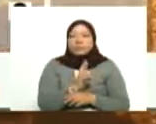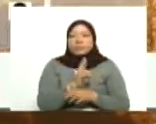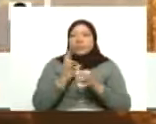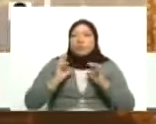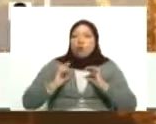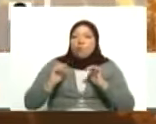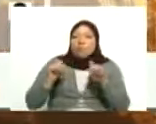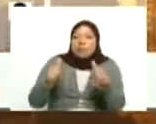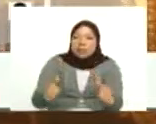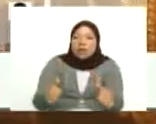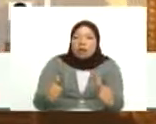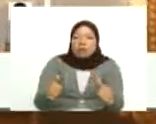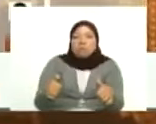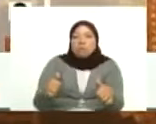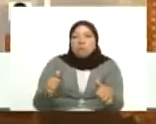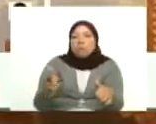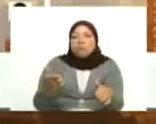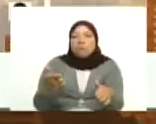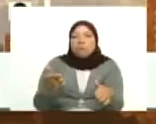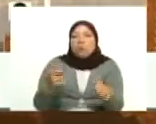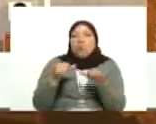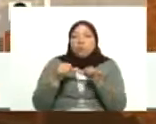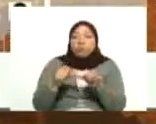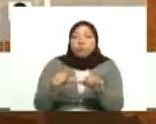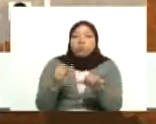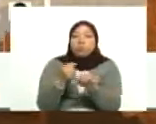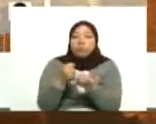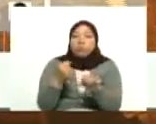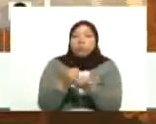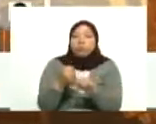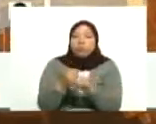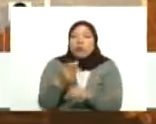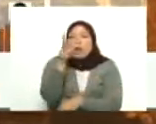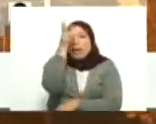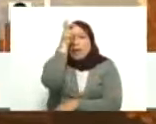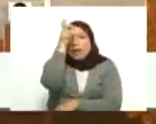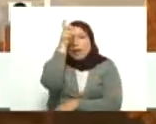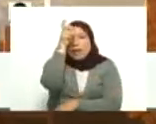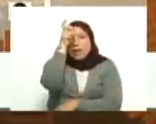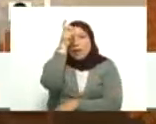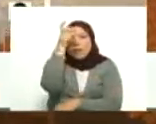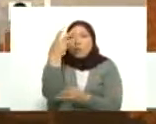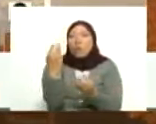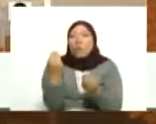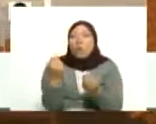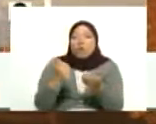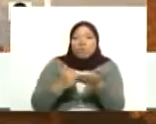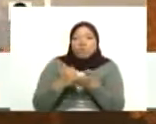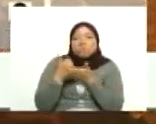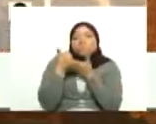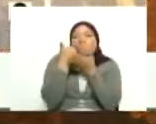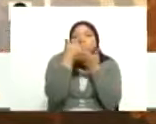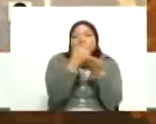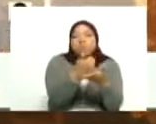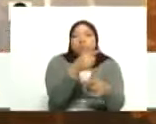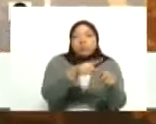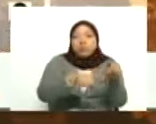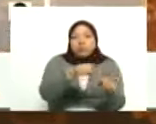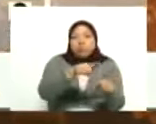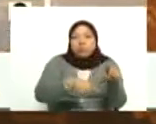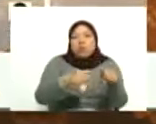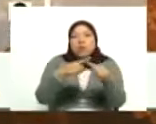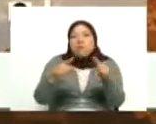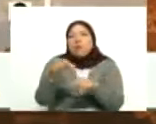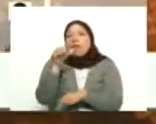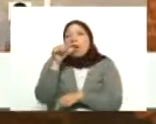comenzar y no puede haber una postergación. Allí se está acumulando en Egipto importantes cantidades de ayuda humanitaria que han enviado distintos